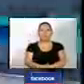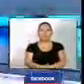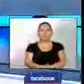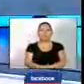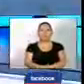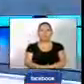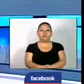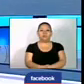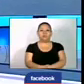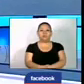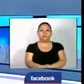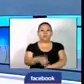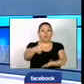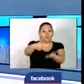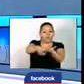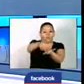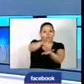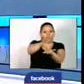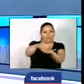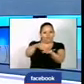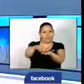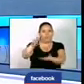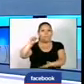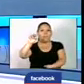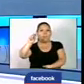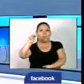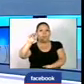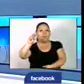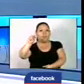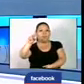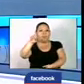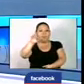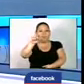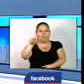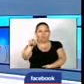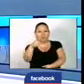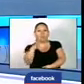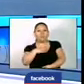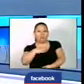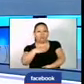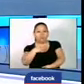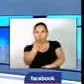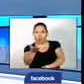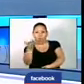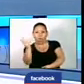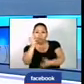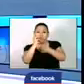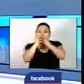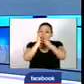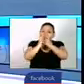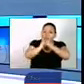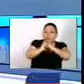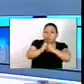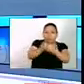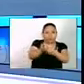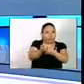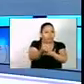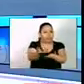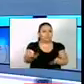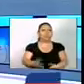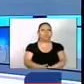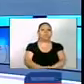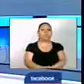y en el municipio de San Francisco Menéndez habrían encontrado piezas arqueológicas a continuación los